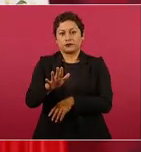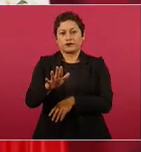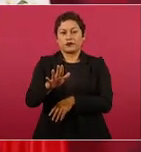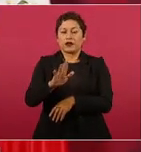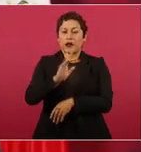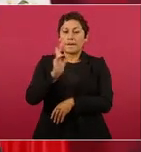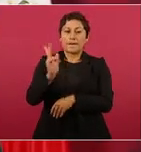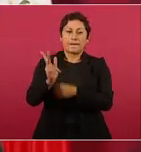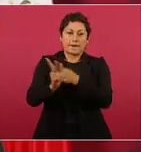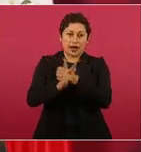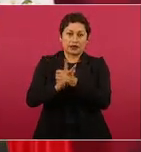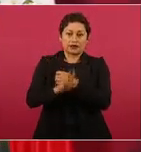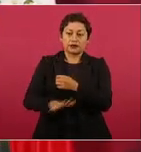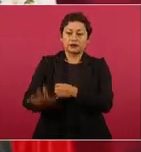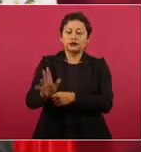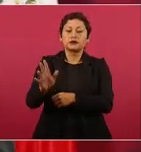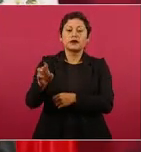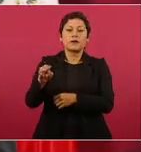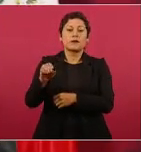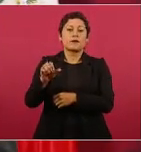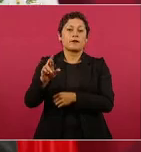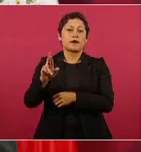de Martí.